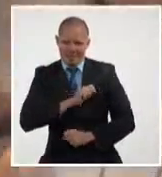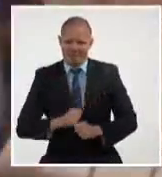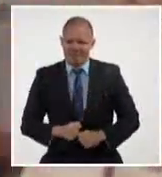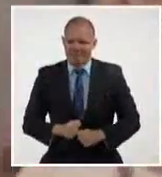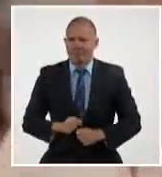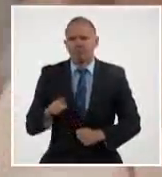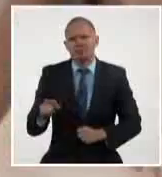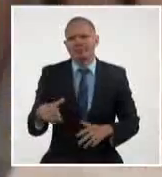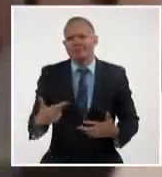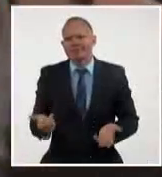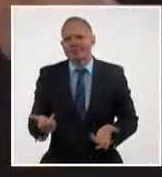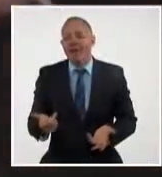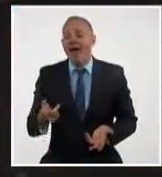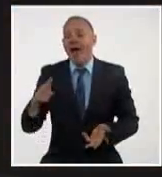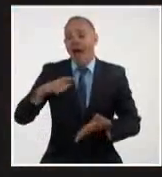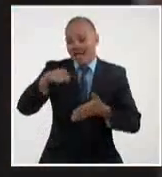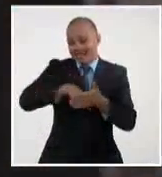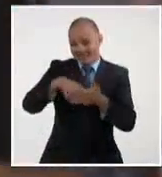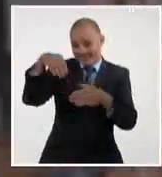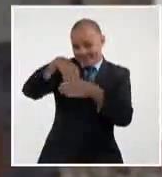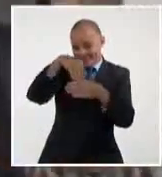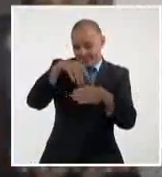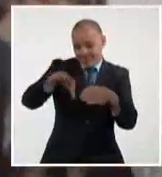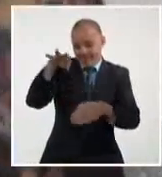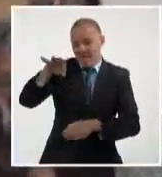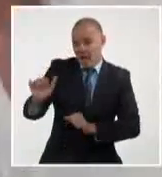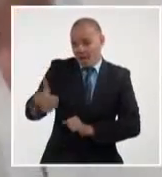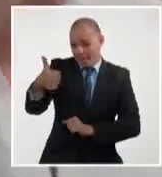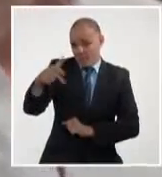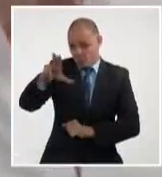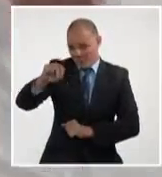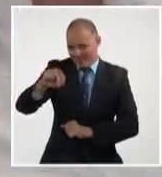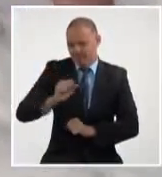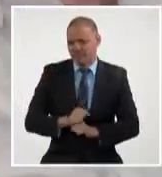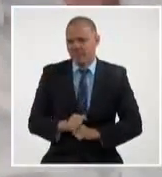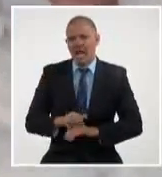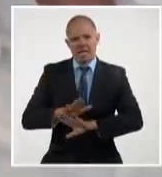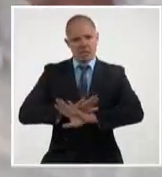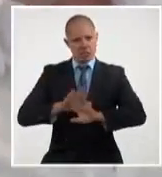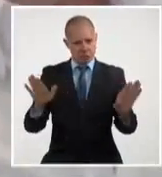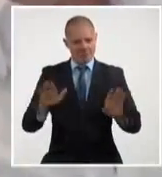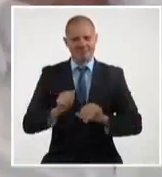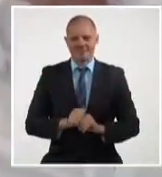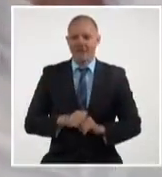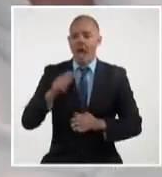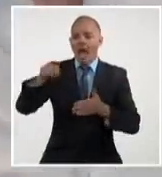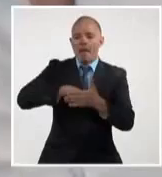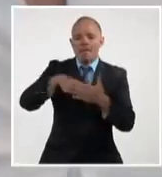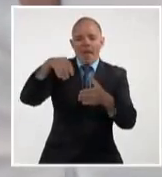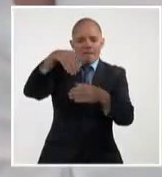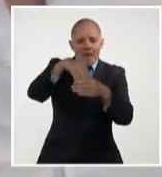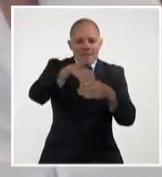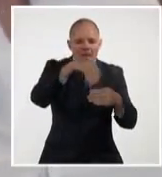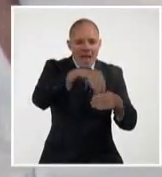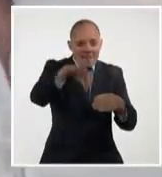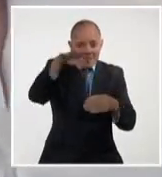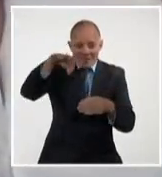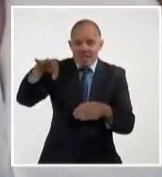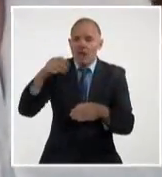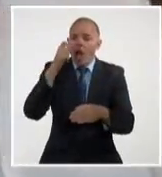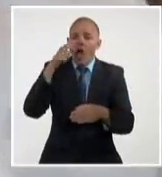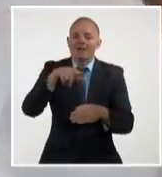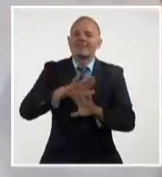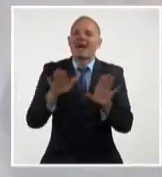elección del nuevo gobierno español. Pese a ganar las elecciones, el derechista Partido Popular tuvo que ceder el poder